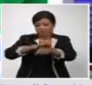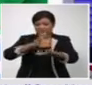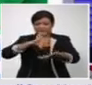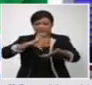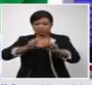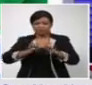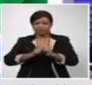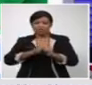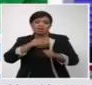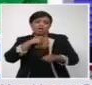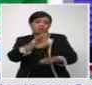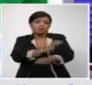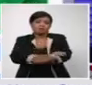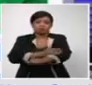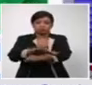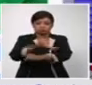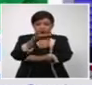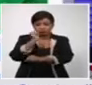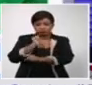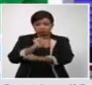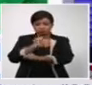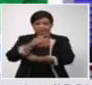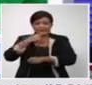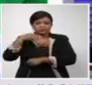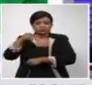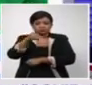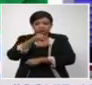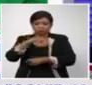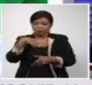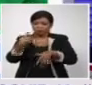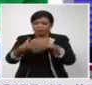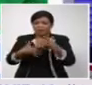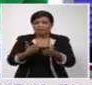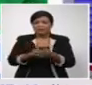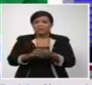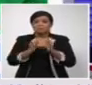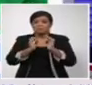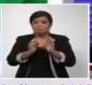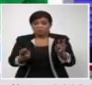previas, hipertensión arterial, diabetes mellitus,